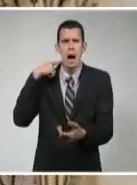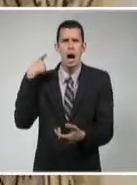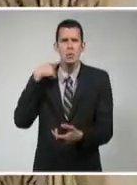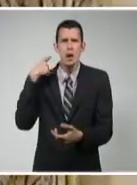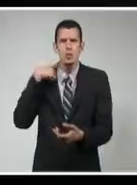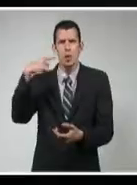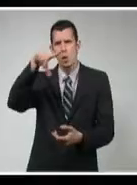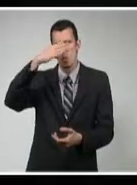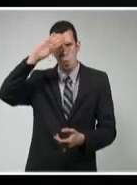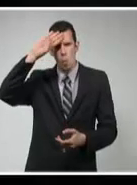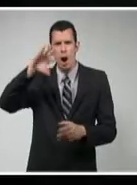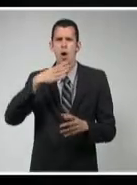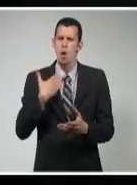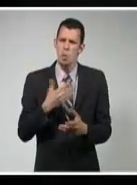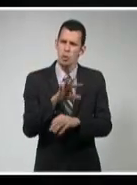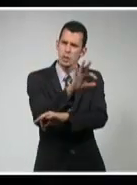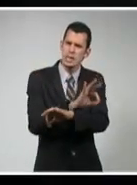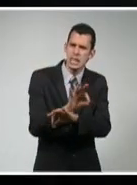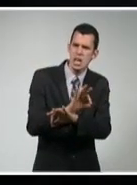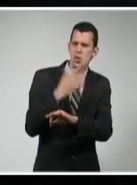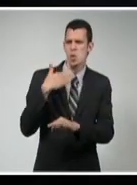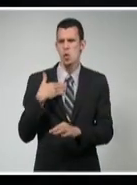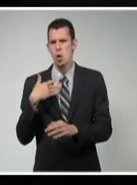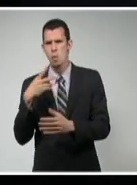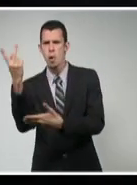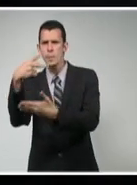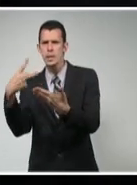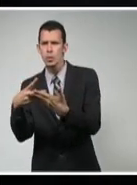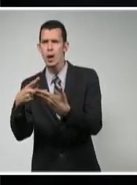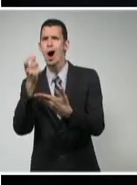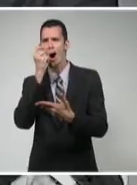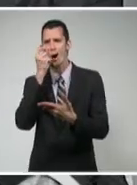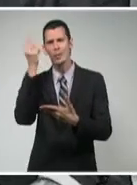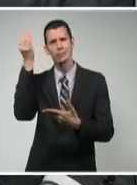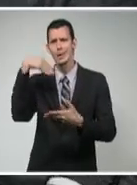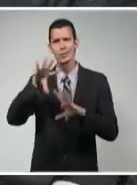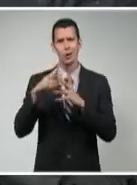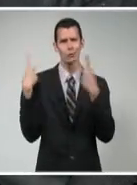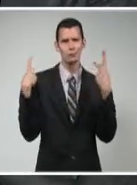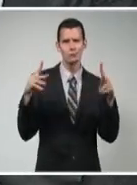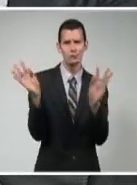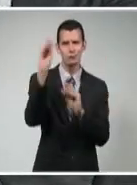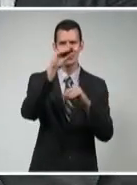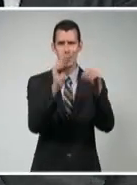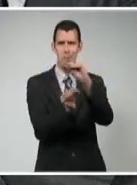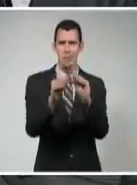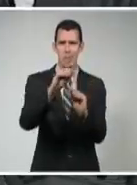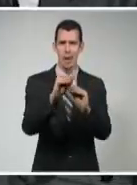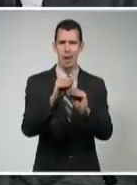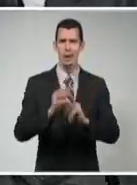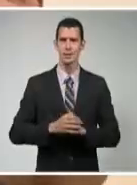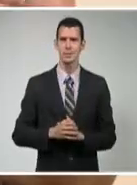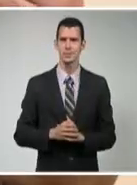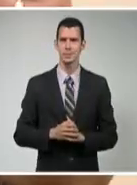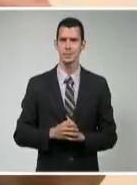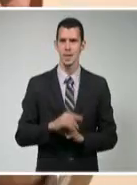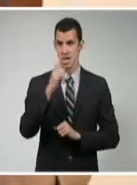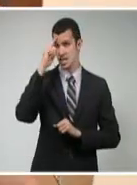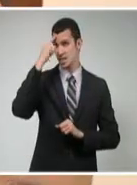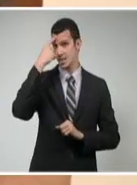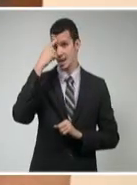del diseño. En el año 65, el Che se lo lleva con él a trabajar en el Ministerio de Industria, donde él participa,